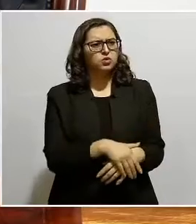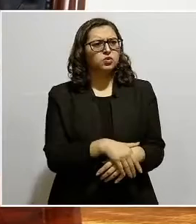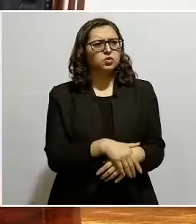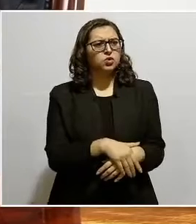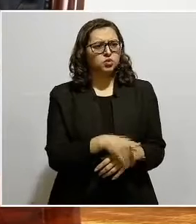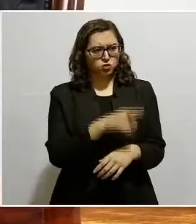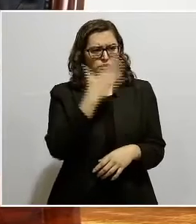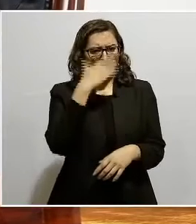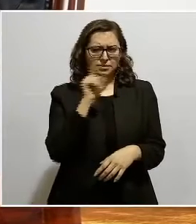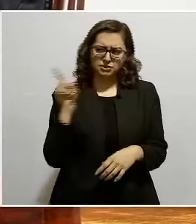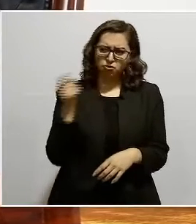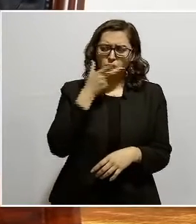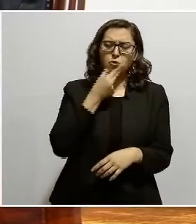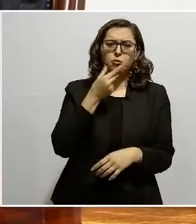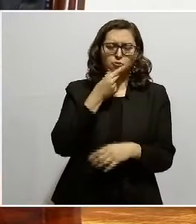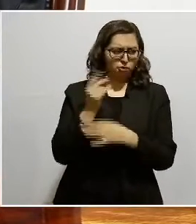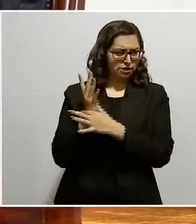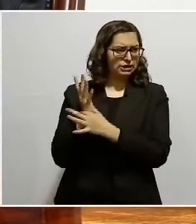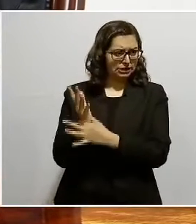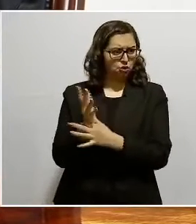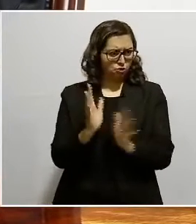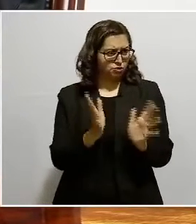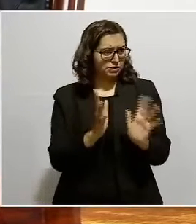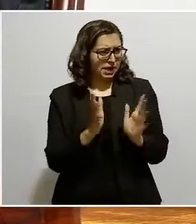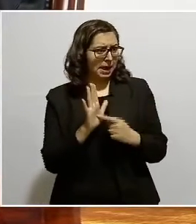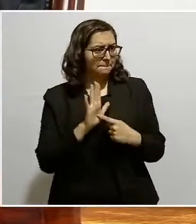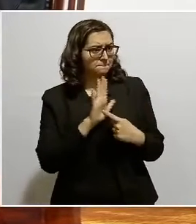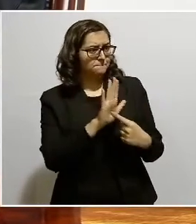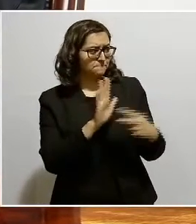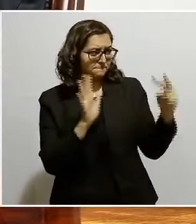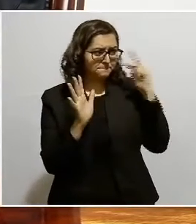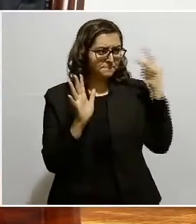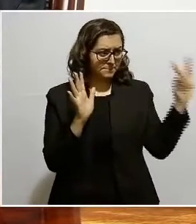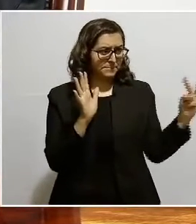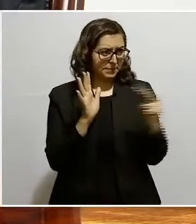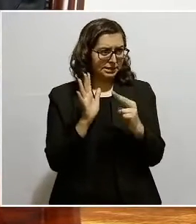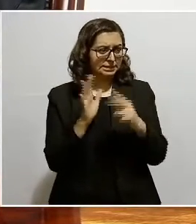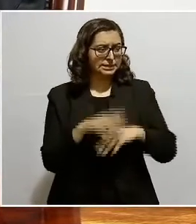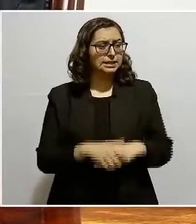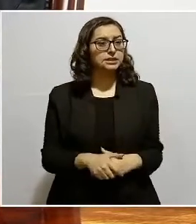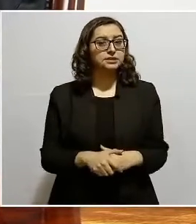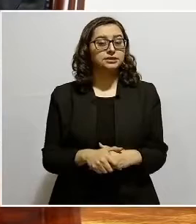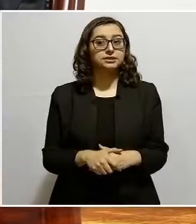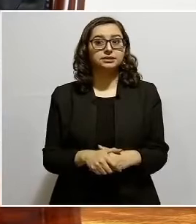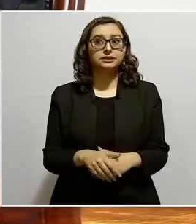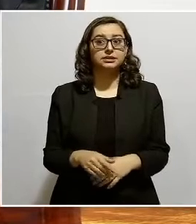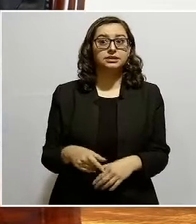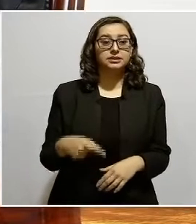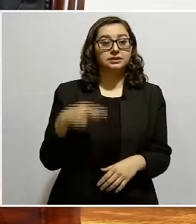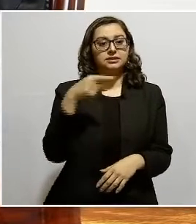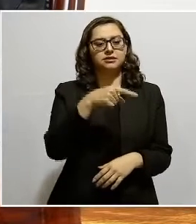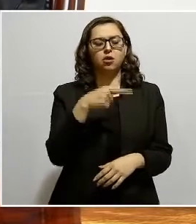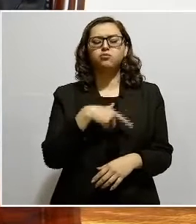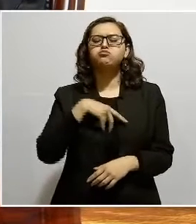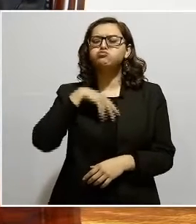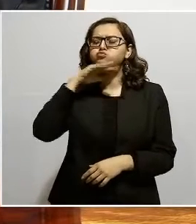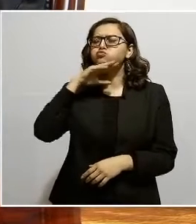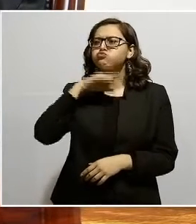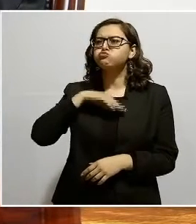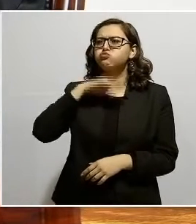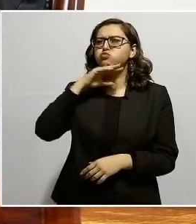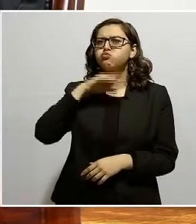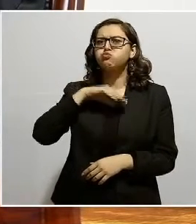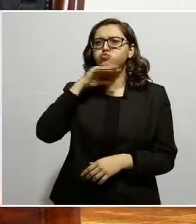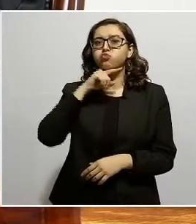Rulfo, si había visto la entrevista. y haciéndose el desentendido, con